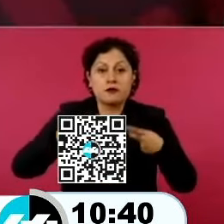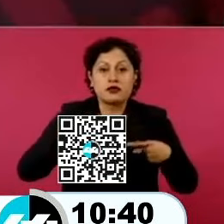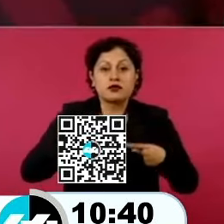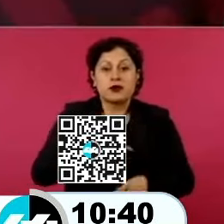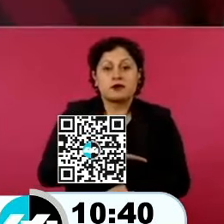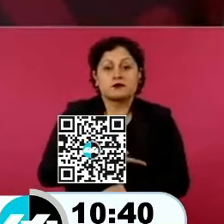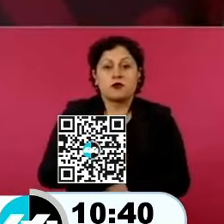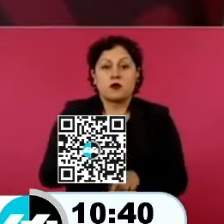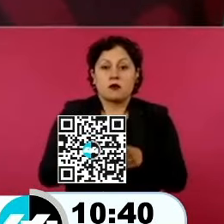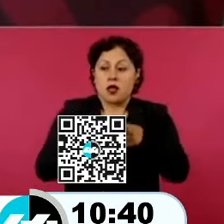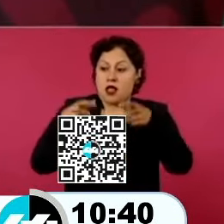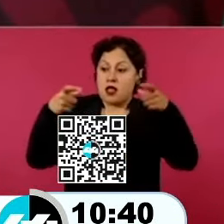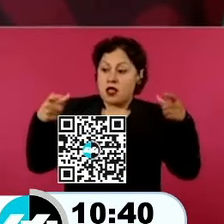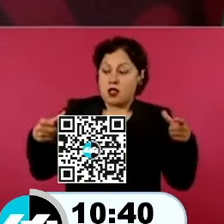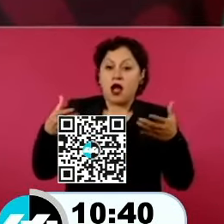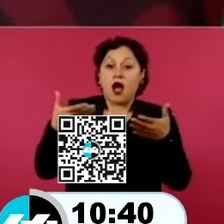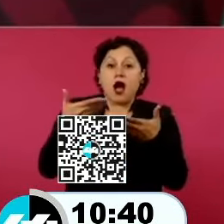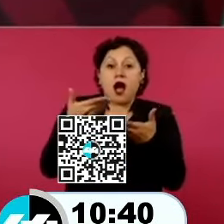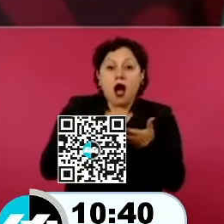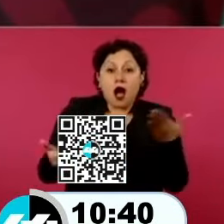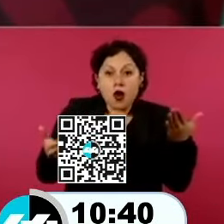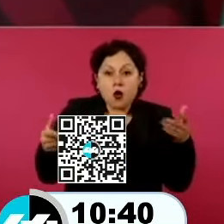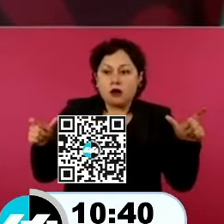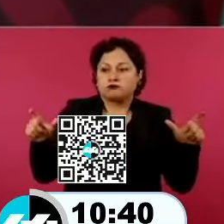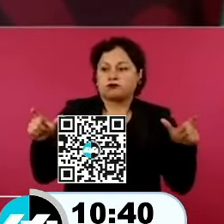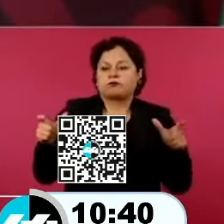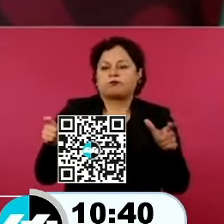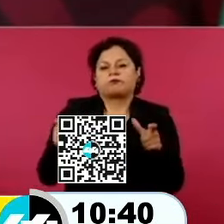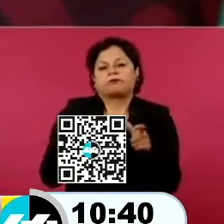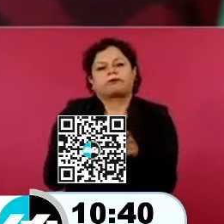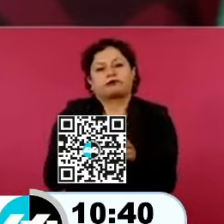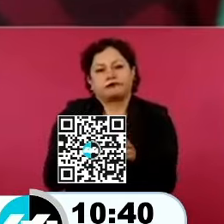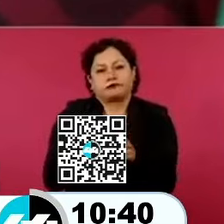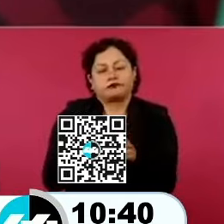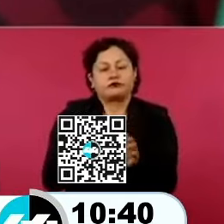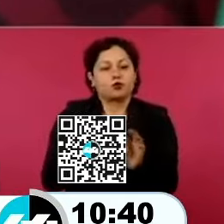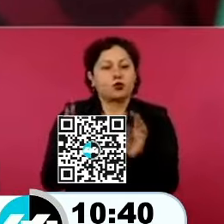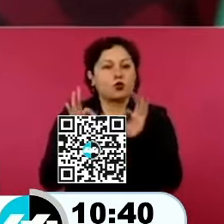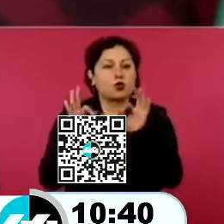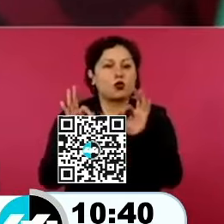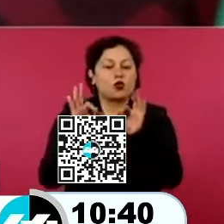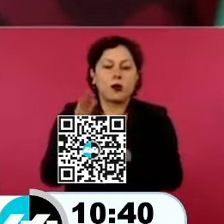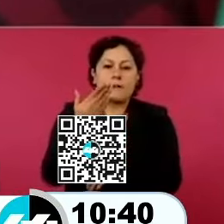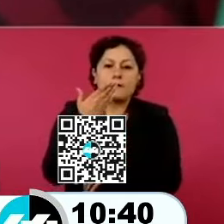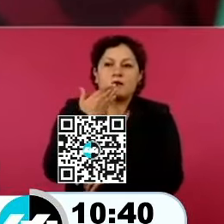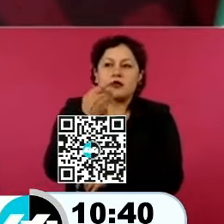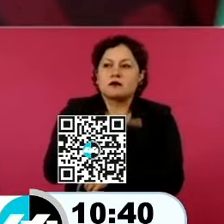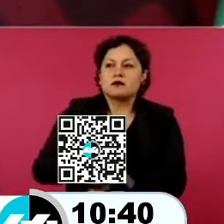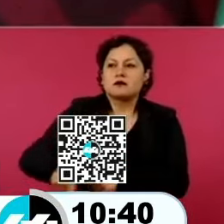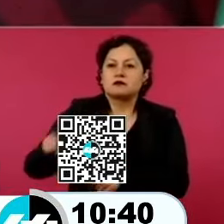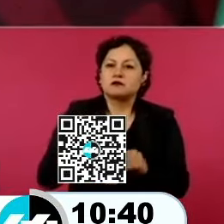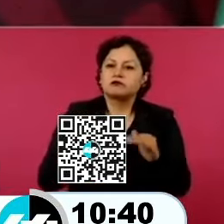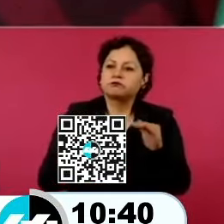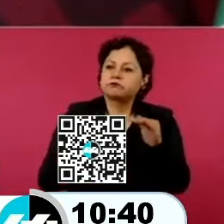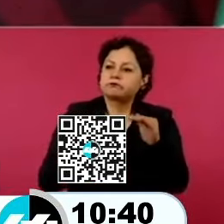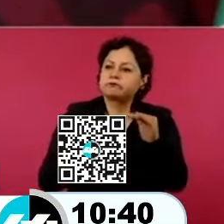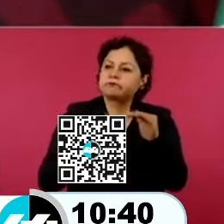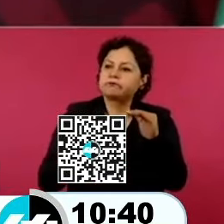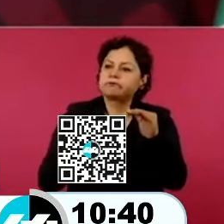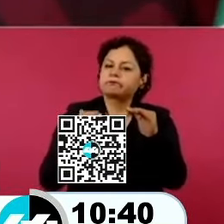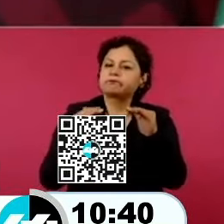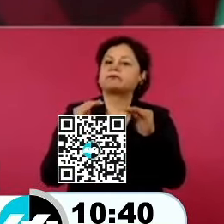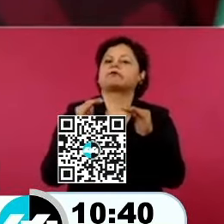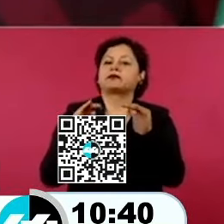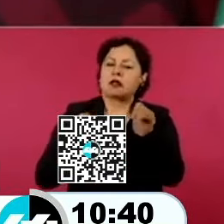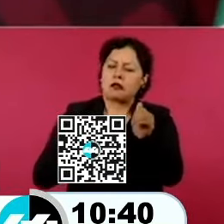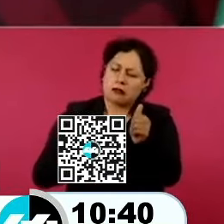en México algo que no se veía también en décadas y